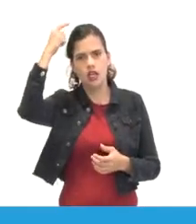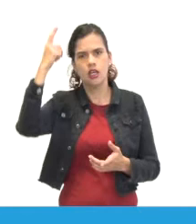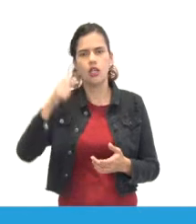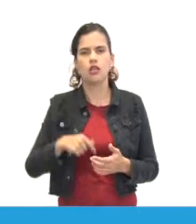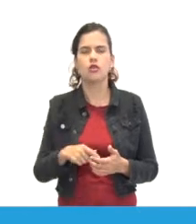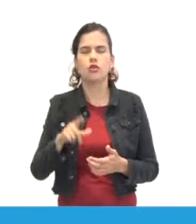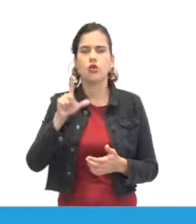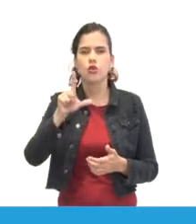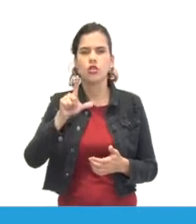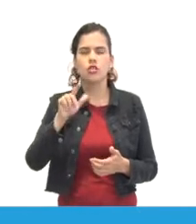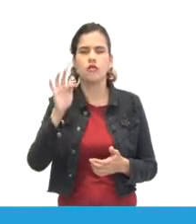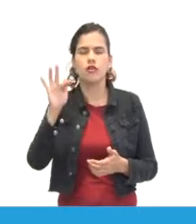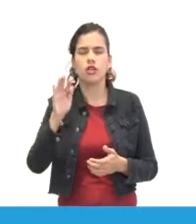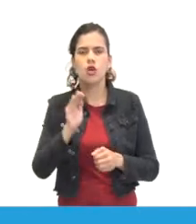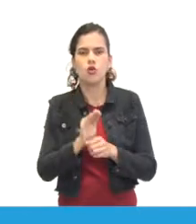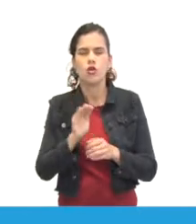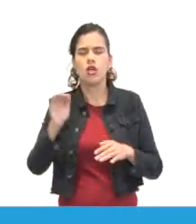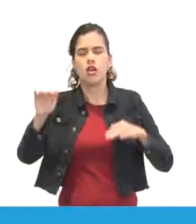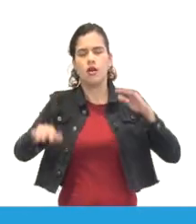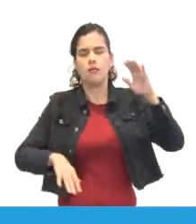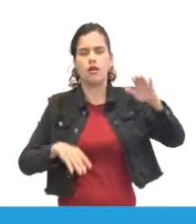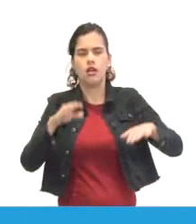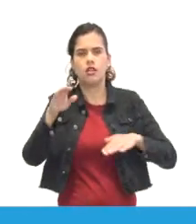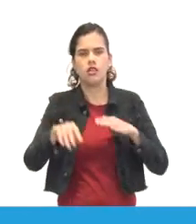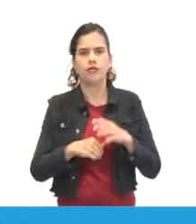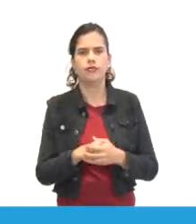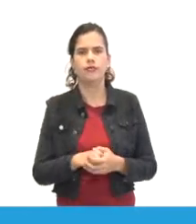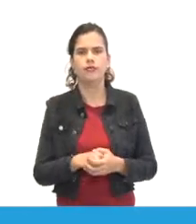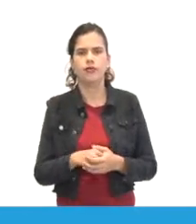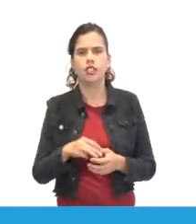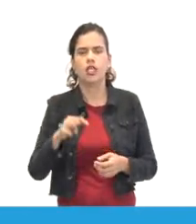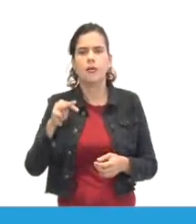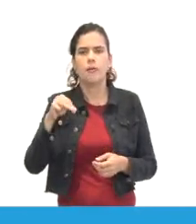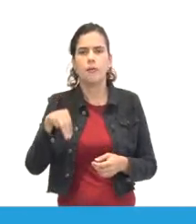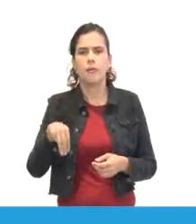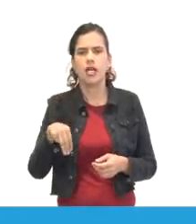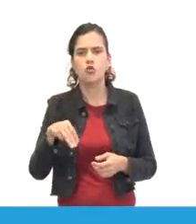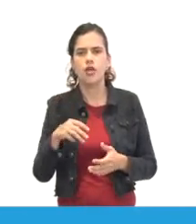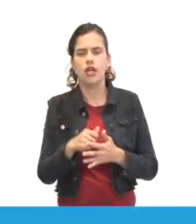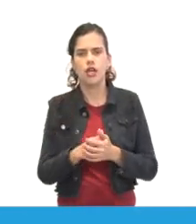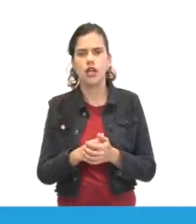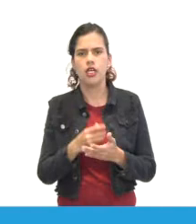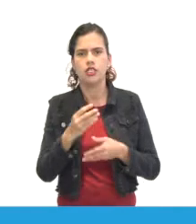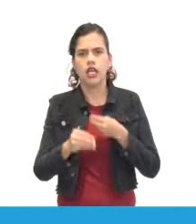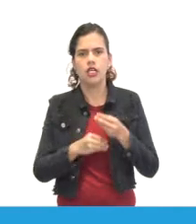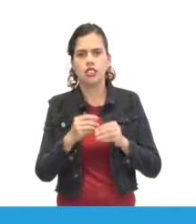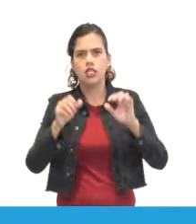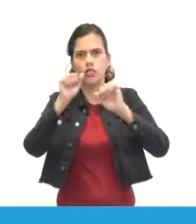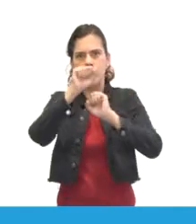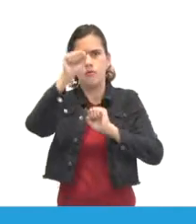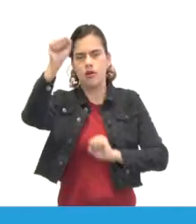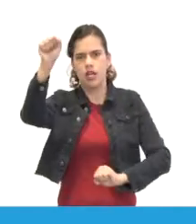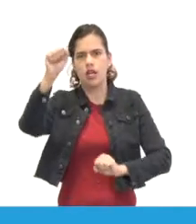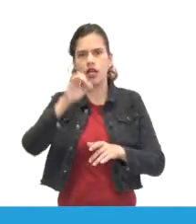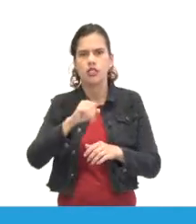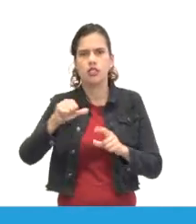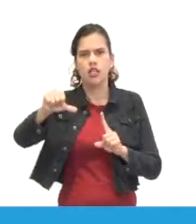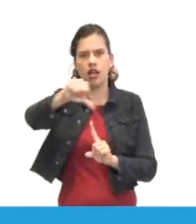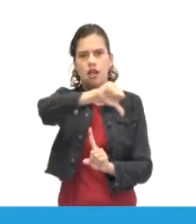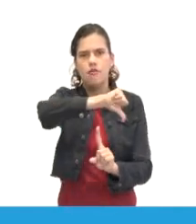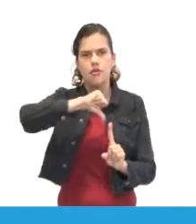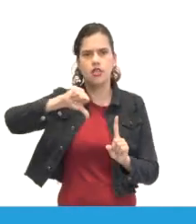Franco cuidan las playas. Manuela está elaborando pancartas del